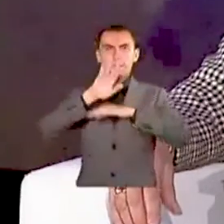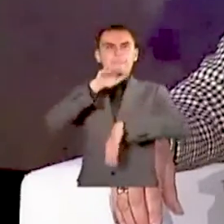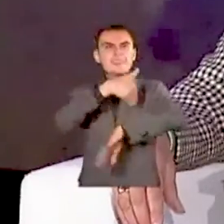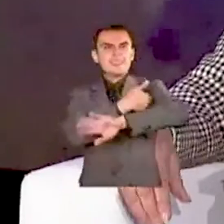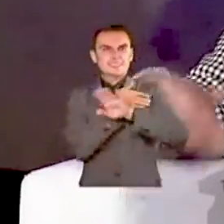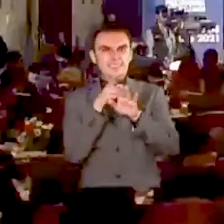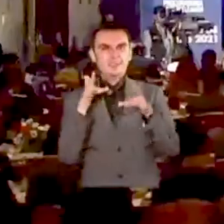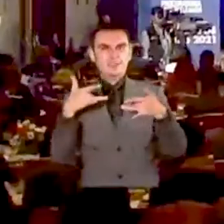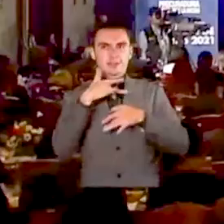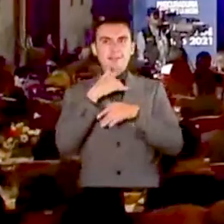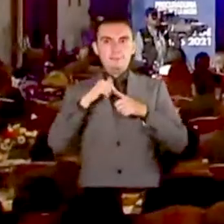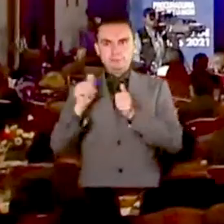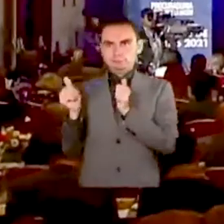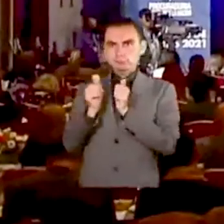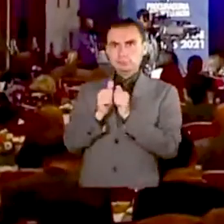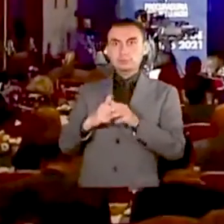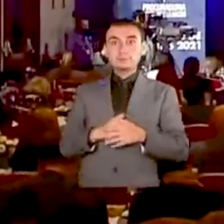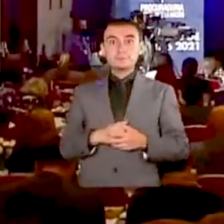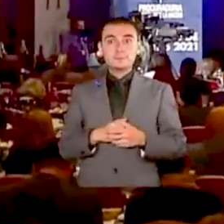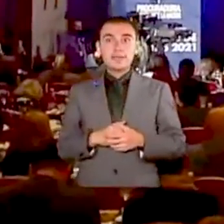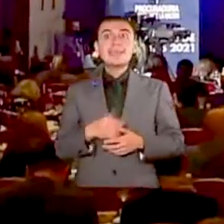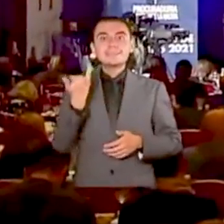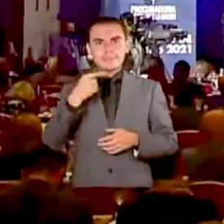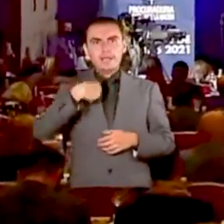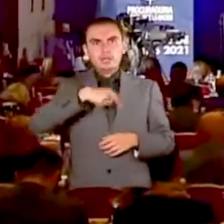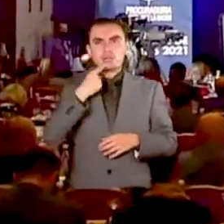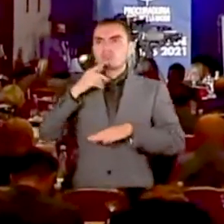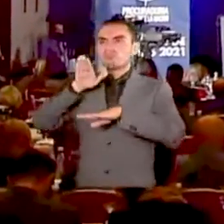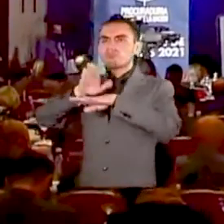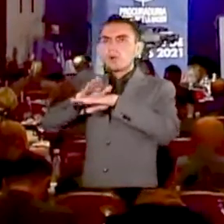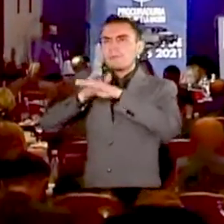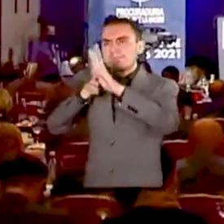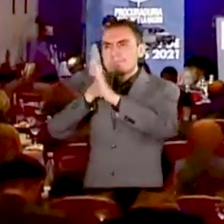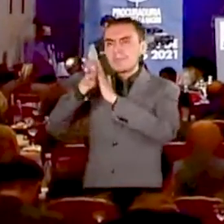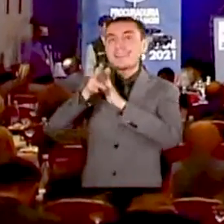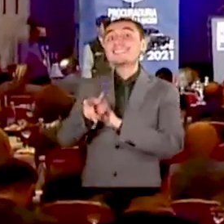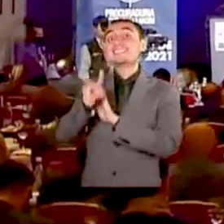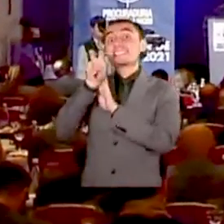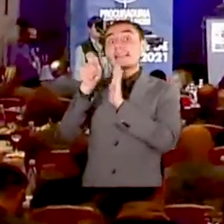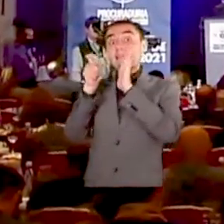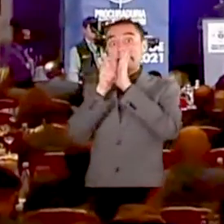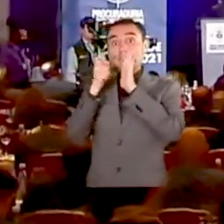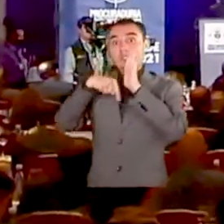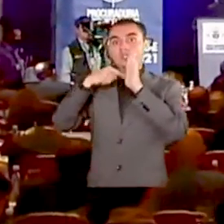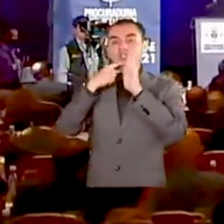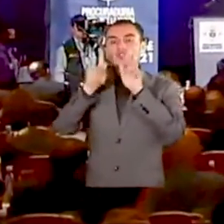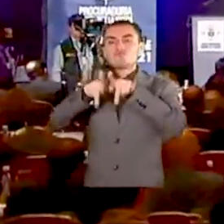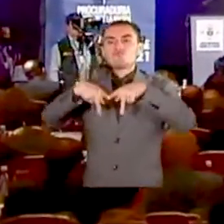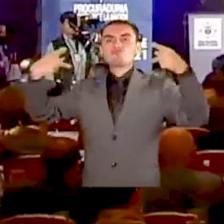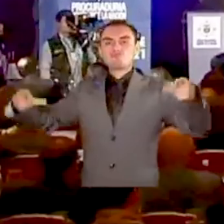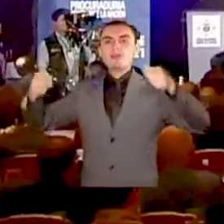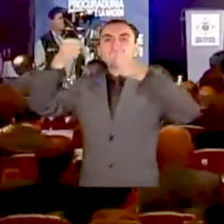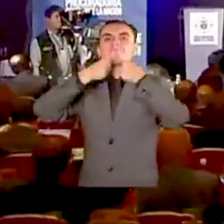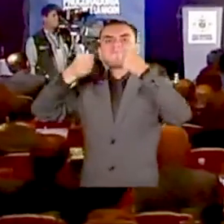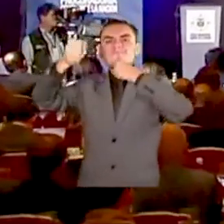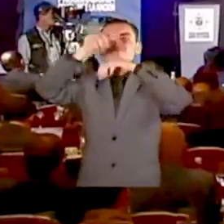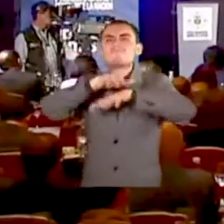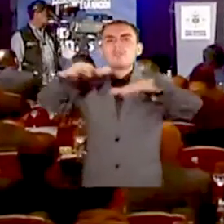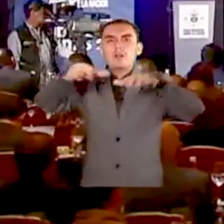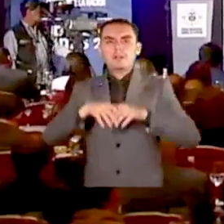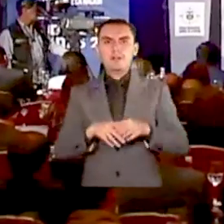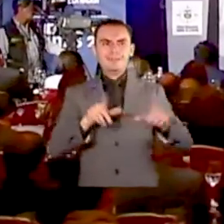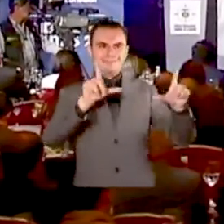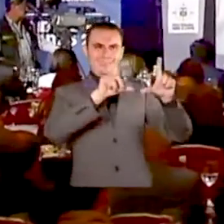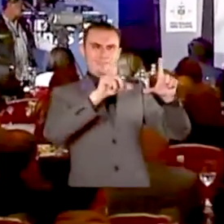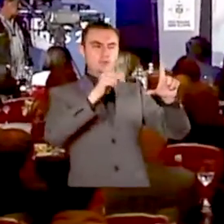de Salud. Hemos expedido circulares, hemos hecho 7 comunicados de prensa, hemos hecho programas de